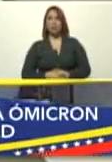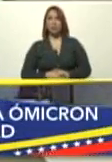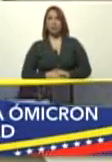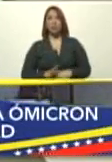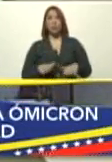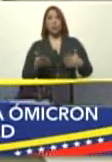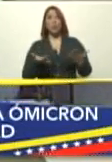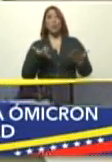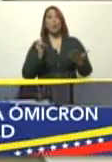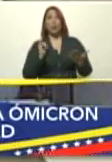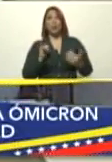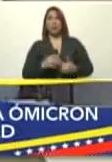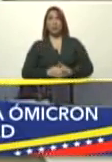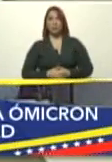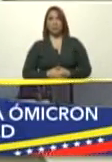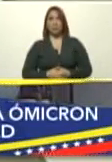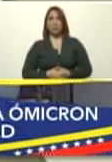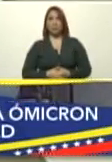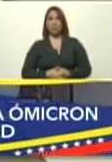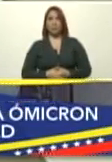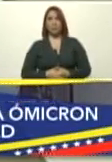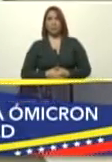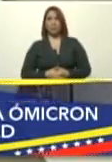cuando haya